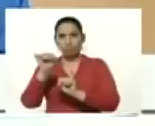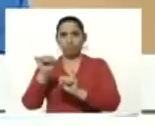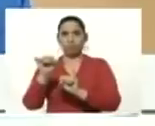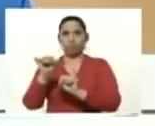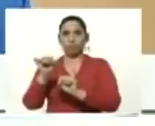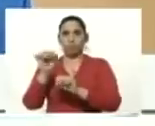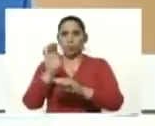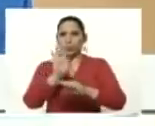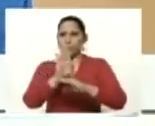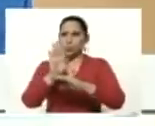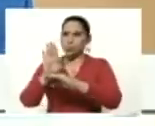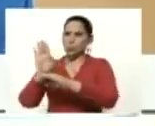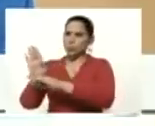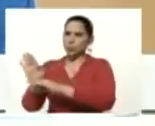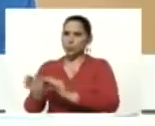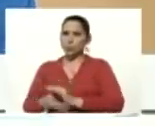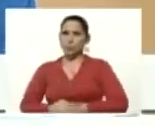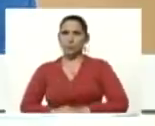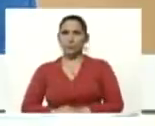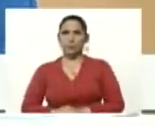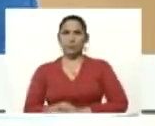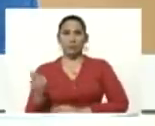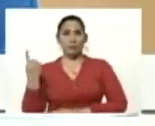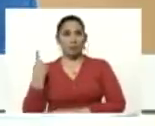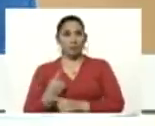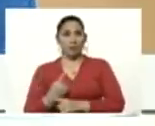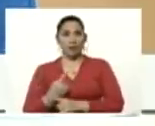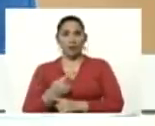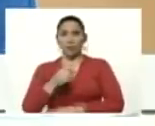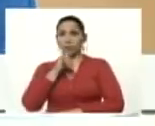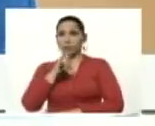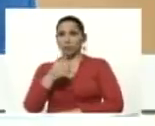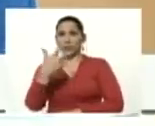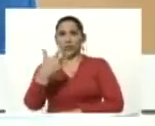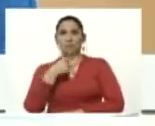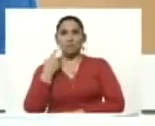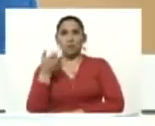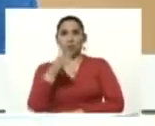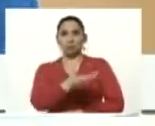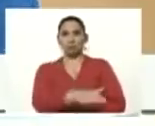la protección. Hoy tenemos que anunciar